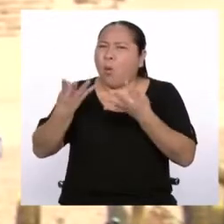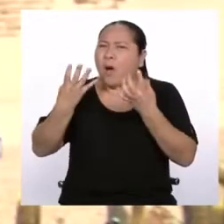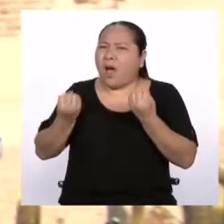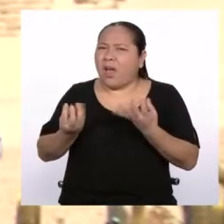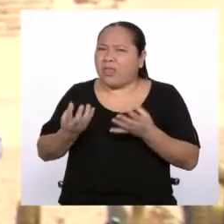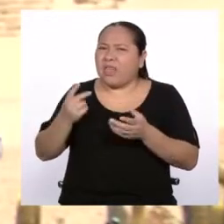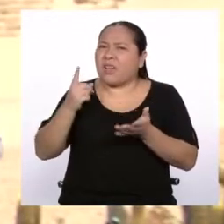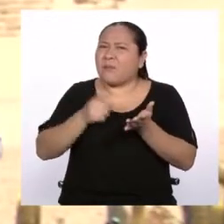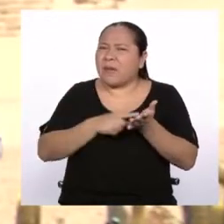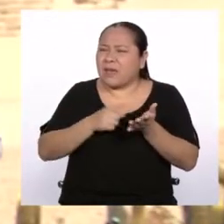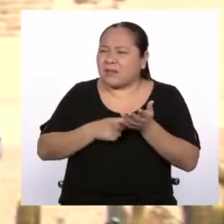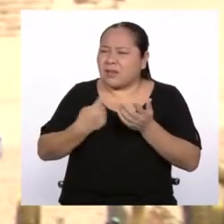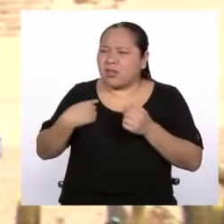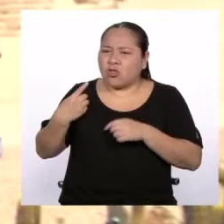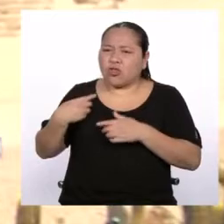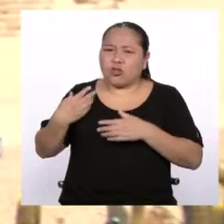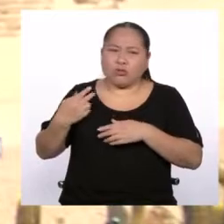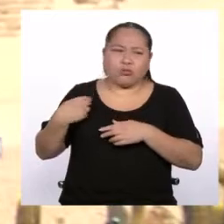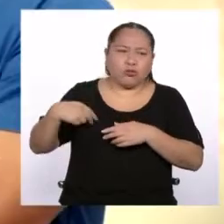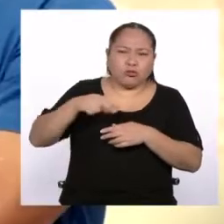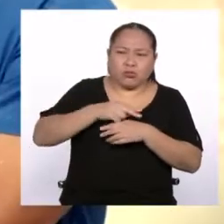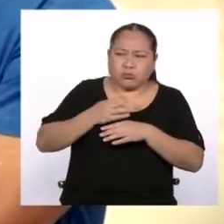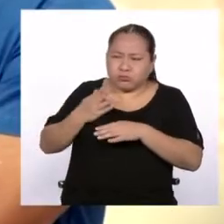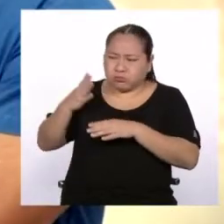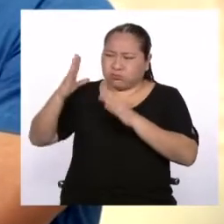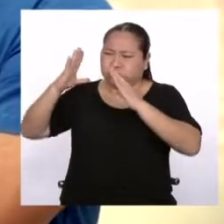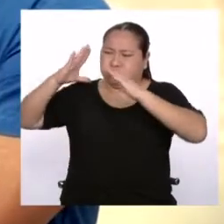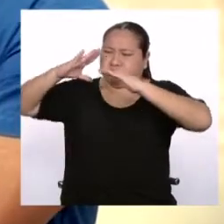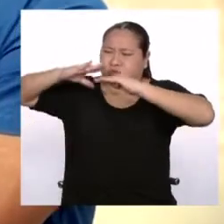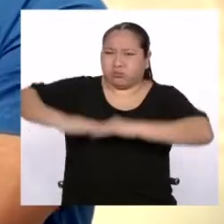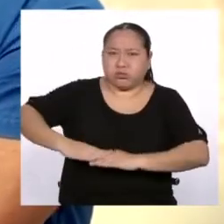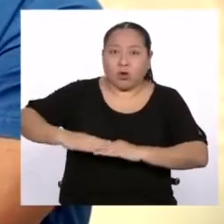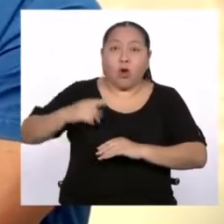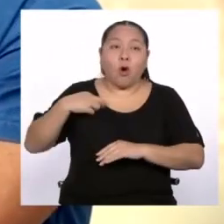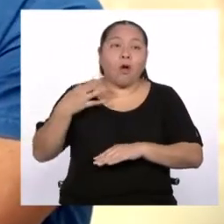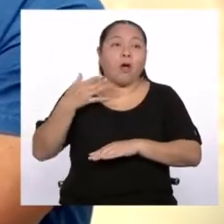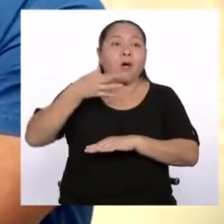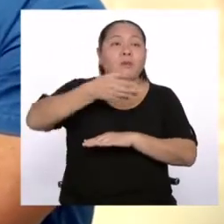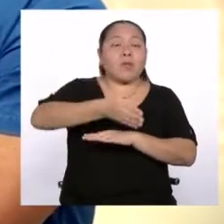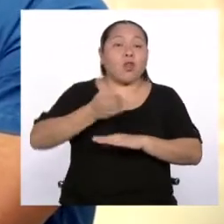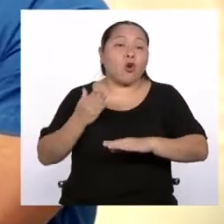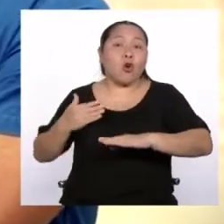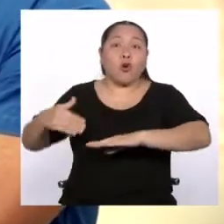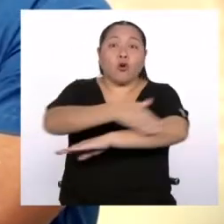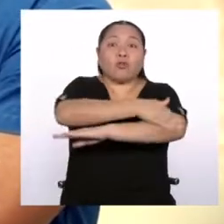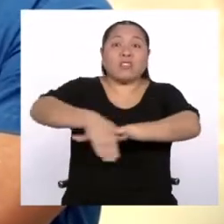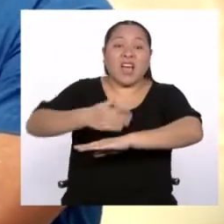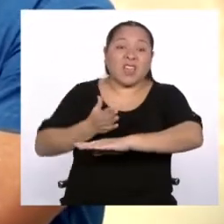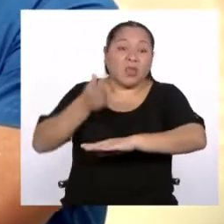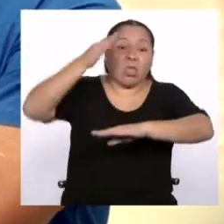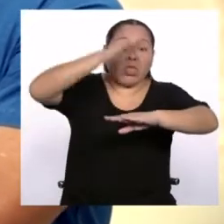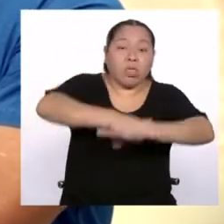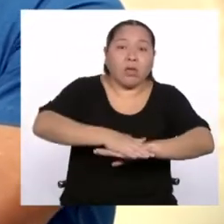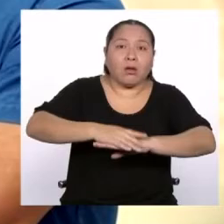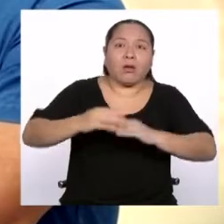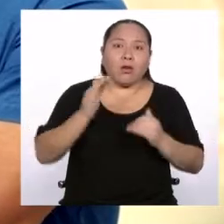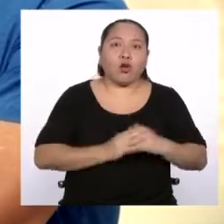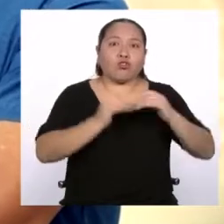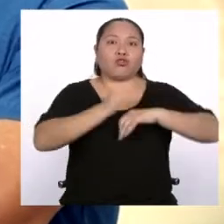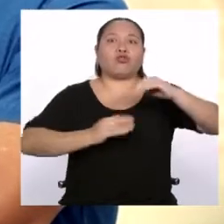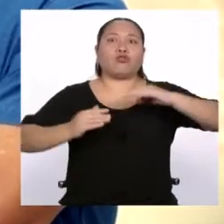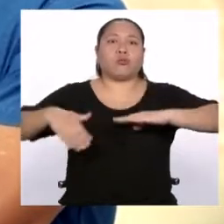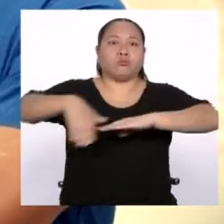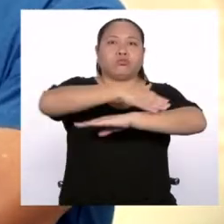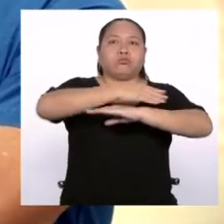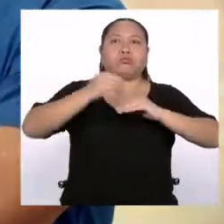espacio, ¿no? Desde atravesar con calles y urbanizaciones sitios arqueológicos de primer nivel. En los años 30